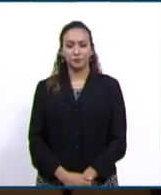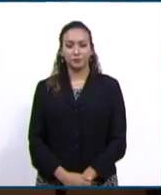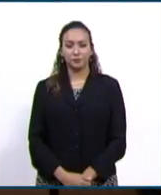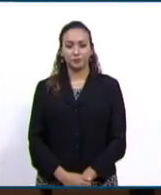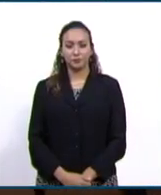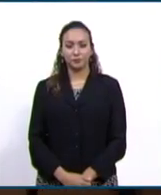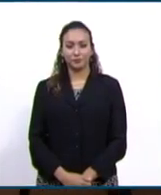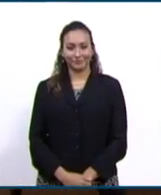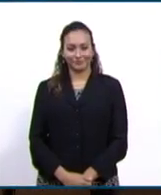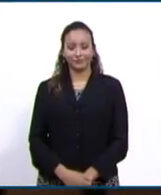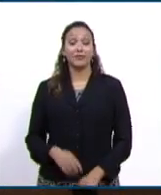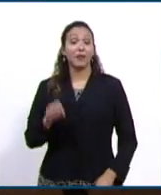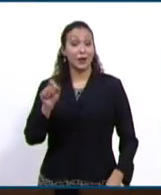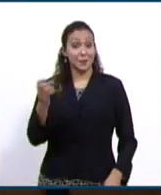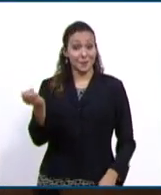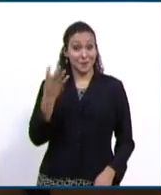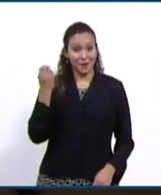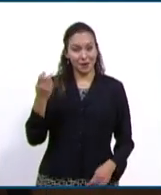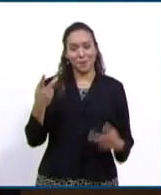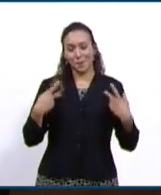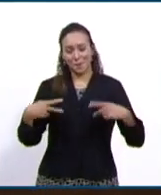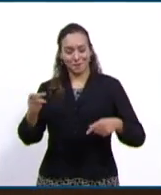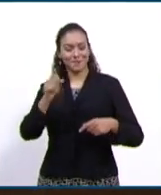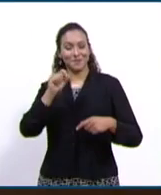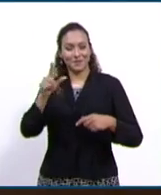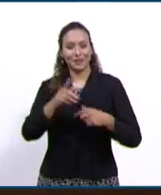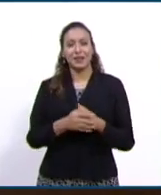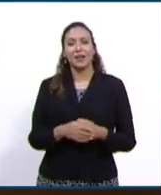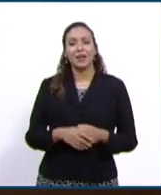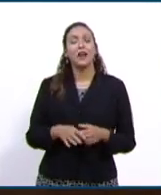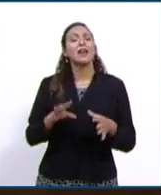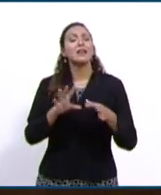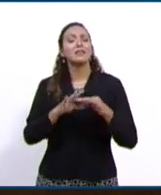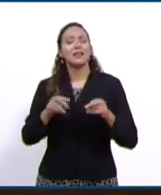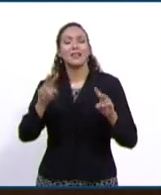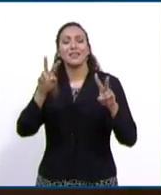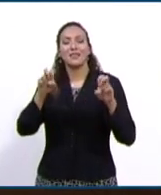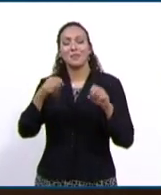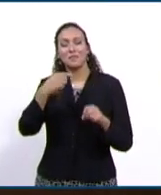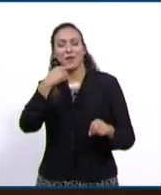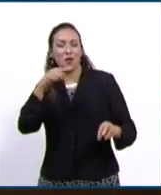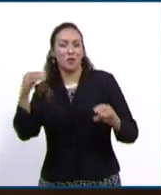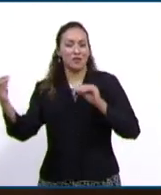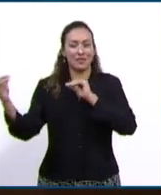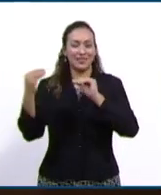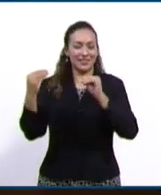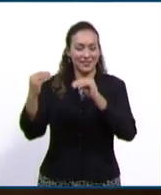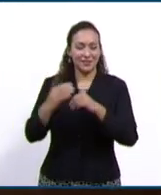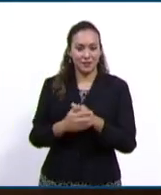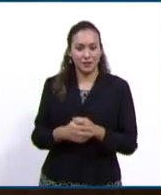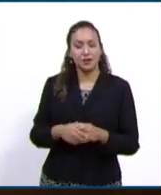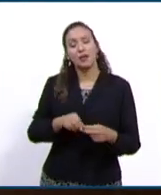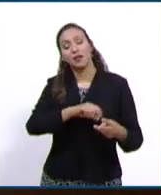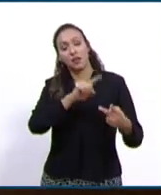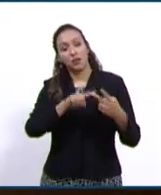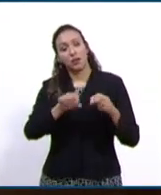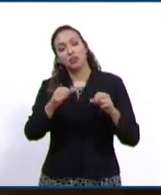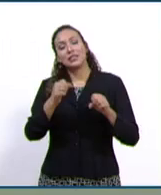Y miren, en este mismo Congreso, especialistas reflexionaron en torno al juicio de amparo y el nuevo sistema de justicia penal.